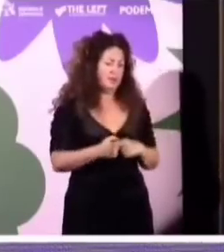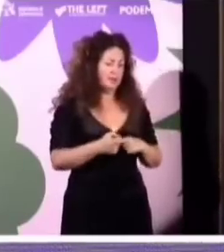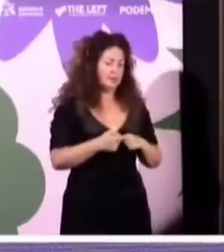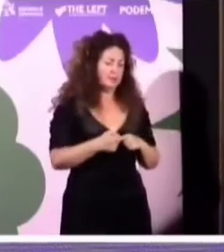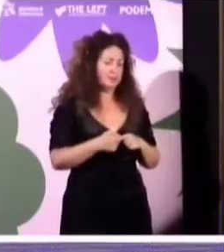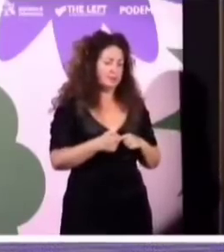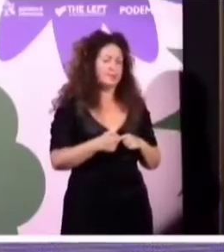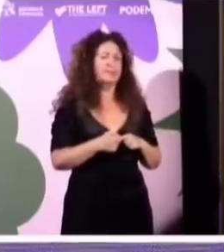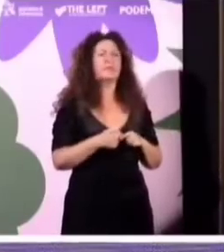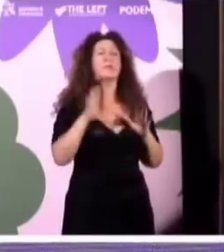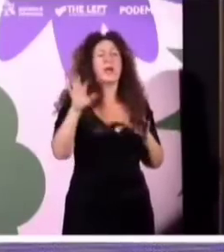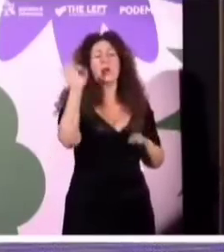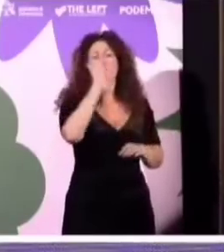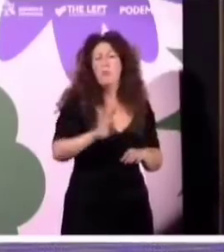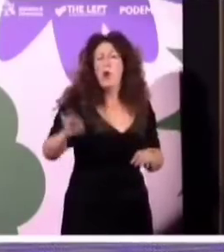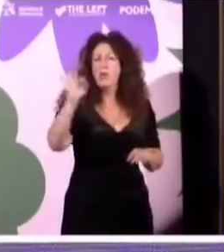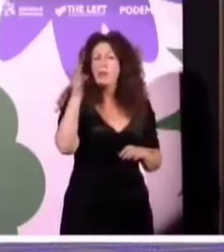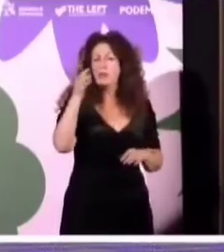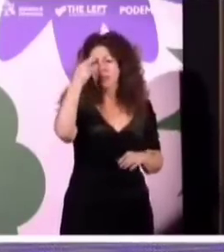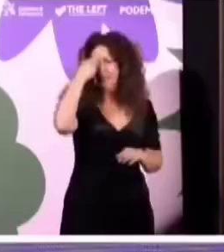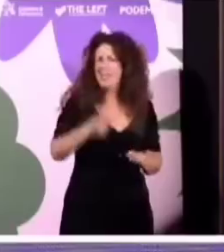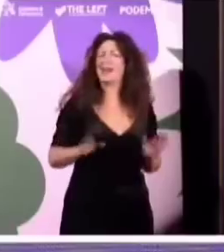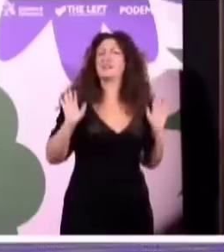Pero Podemos debe ser respetada.